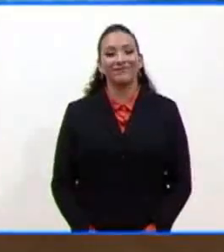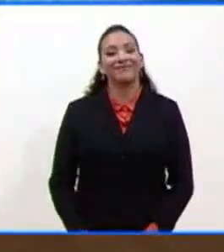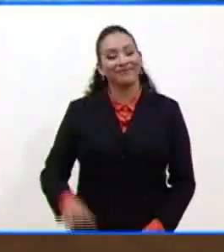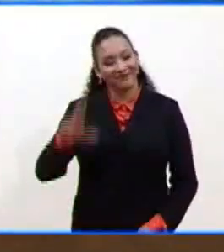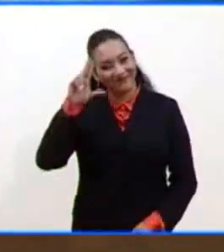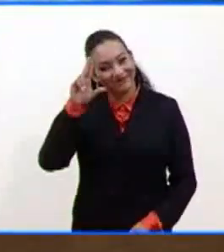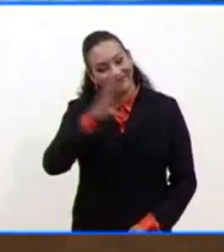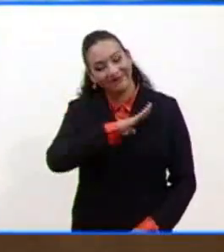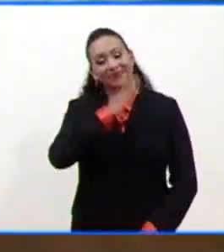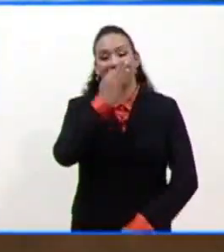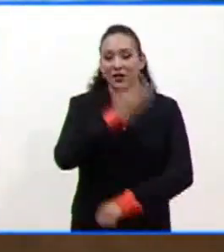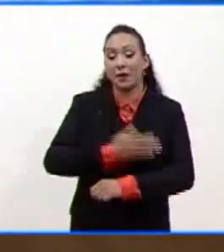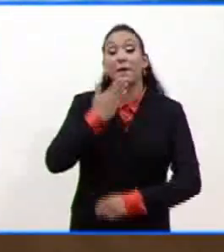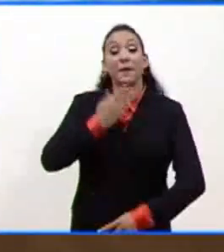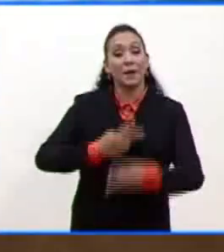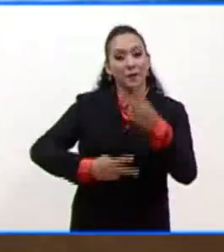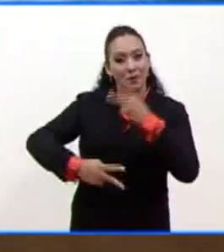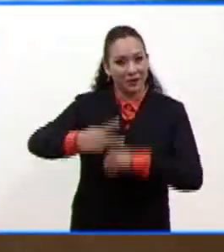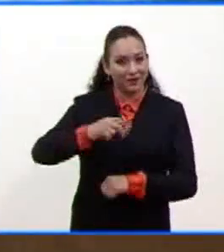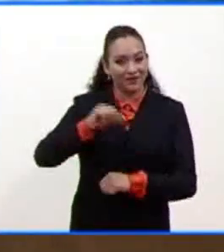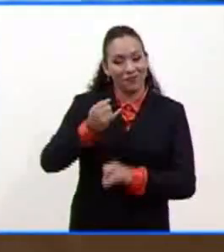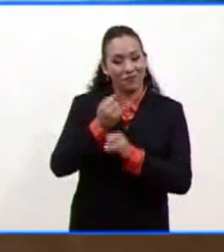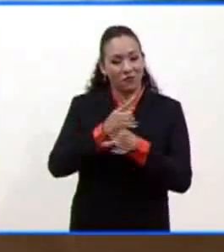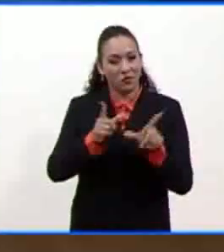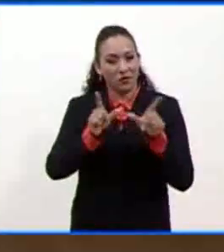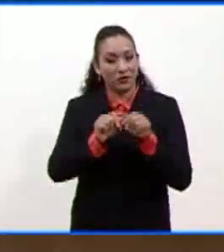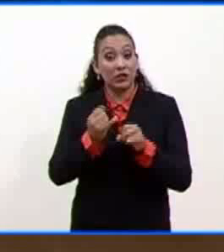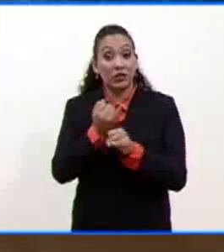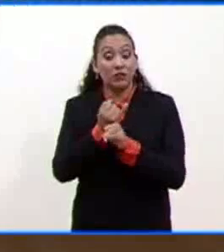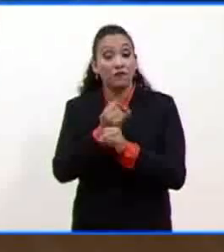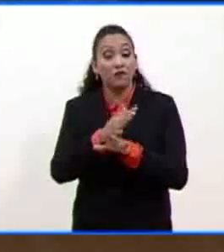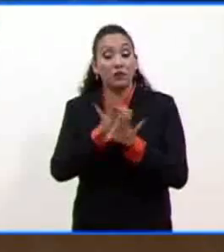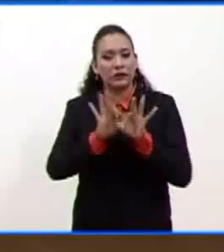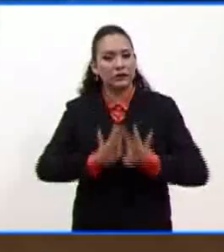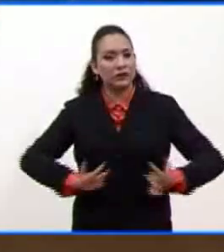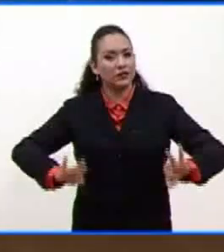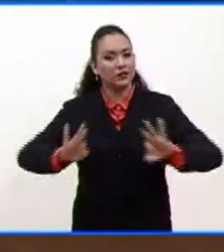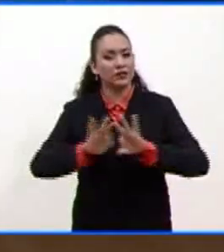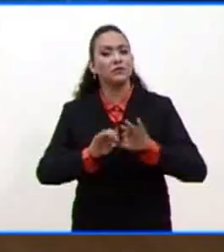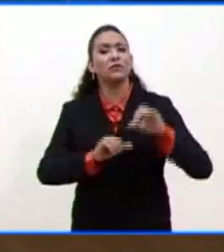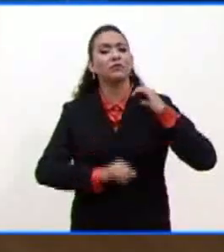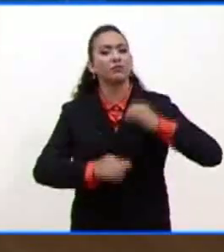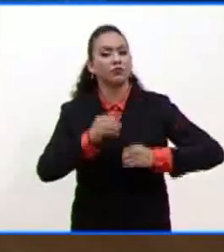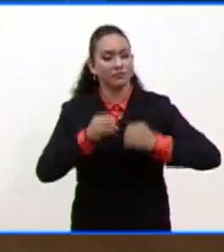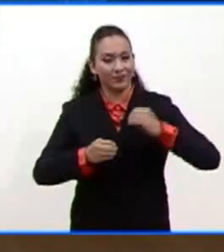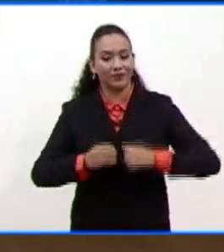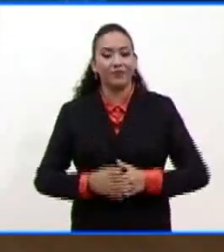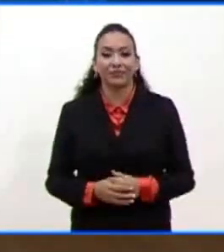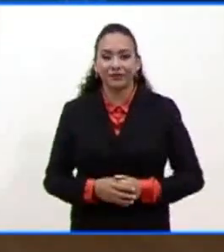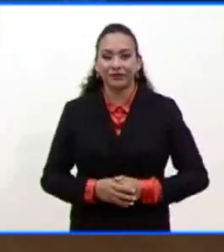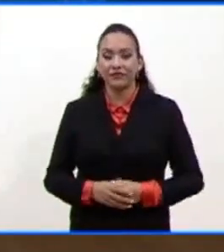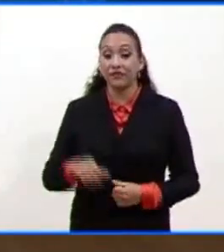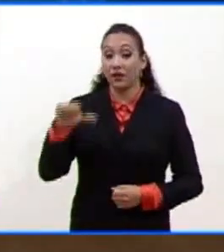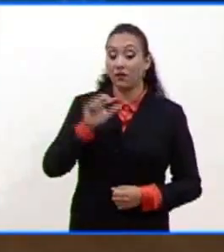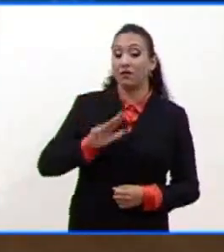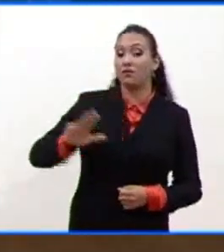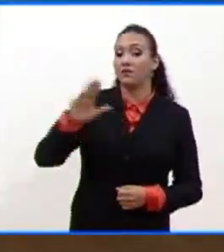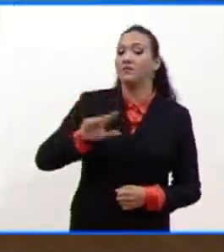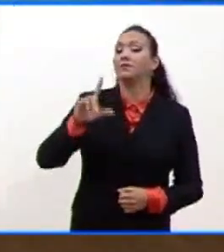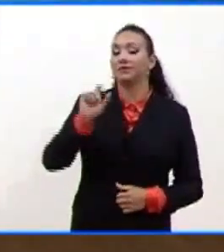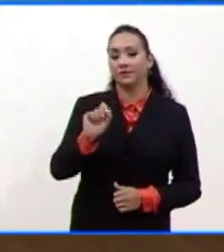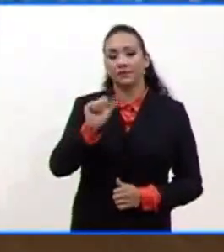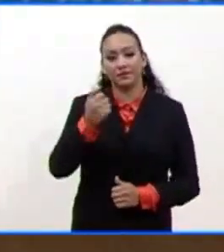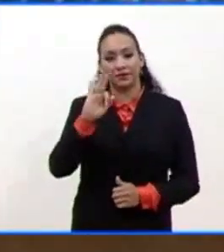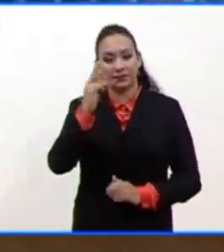¿Qué tal? Muy buenas tardes y bienvenidos a este corte informativo con la información más relevante del Poder Judicial de la Federación. Hoy es miércoles 26